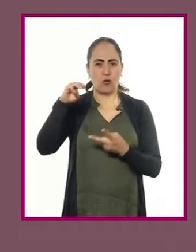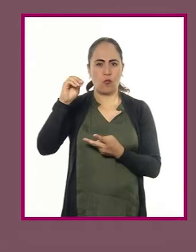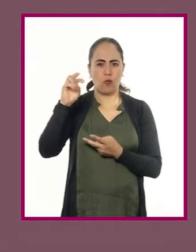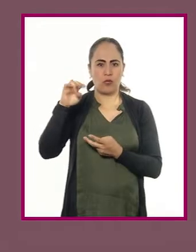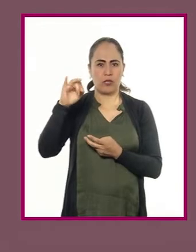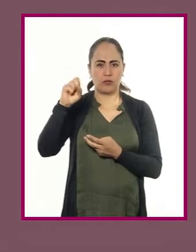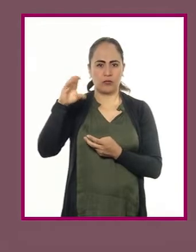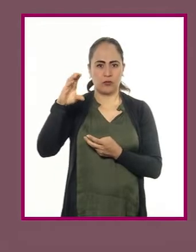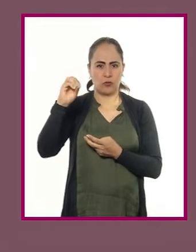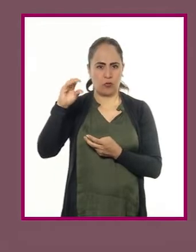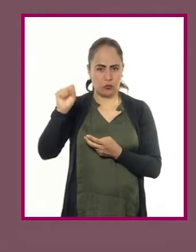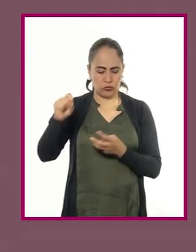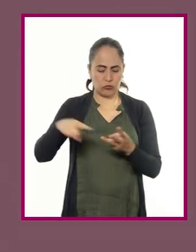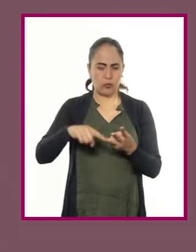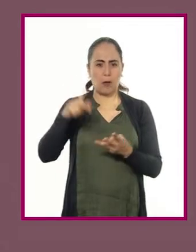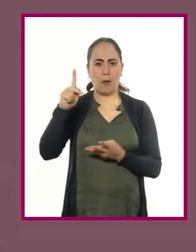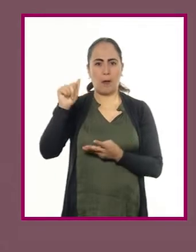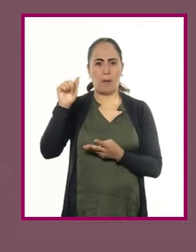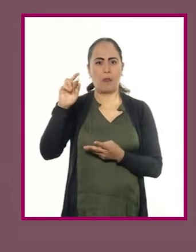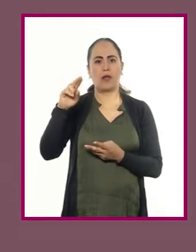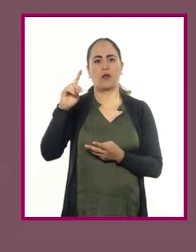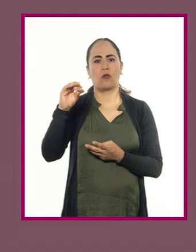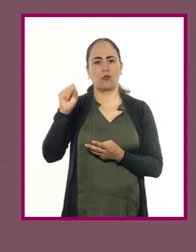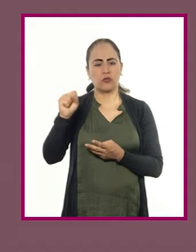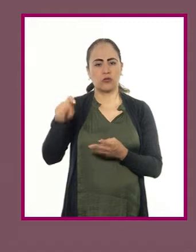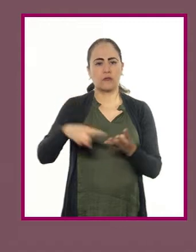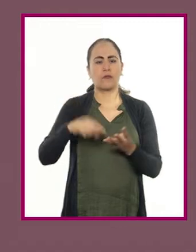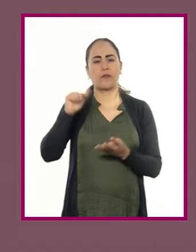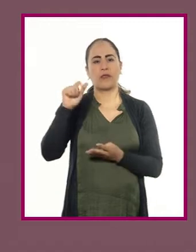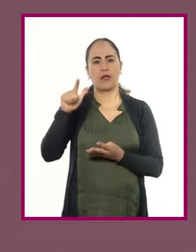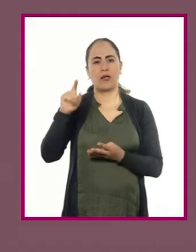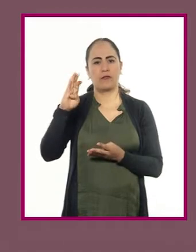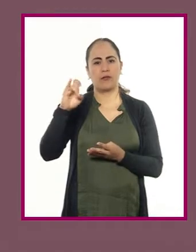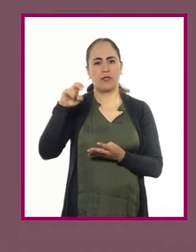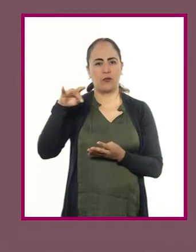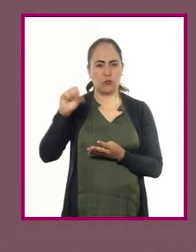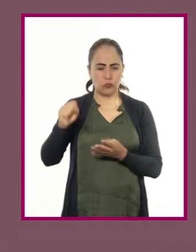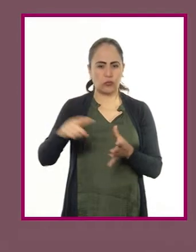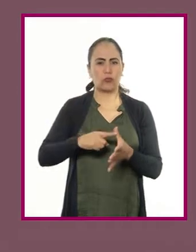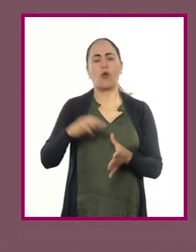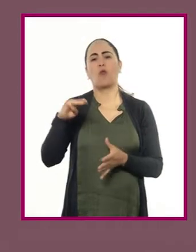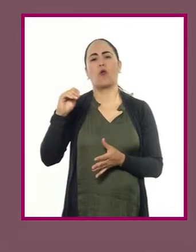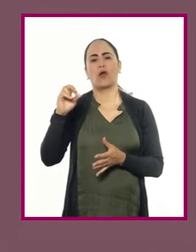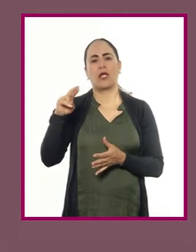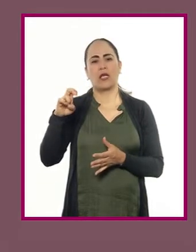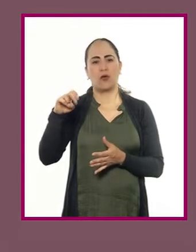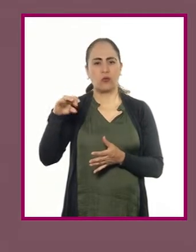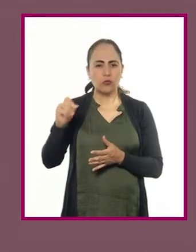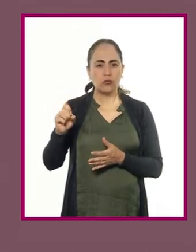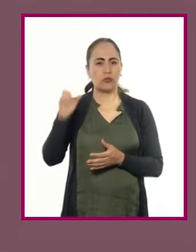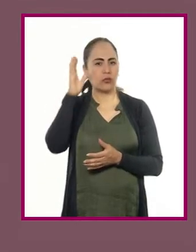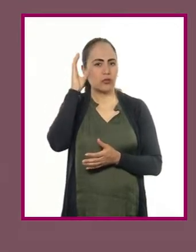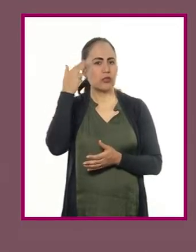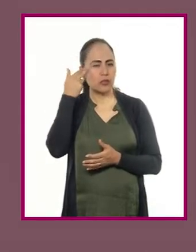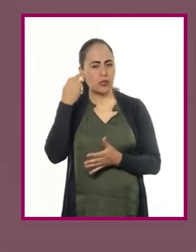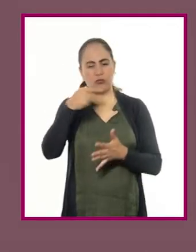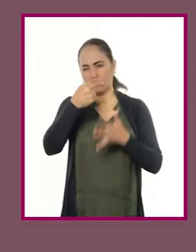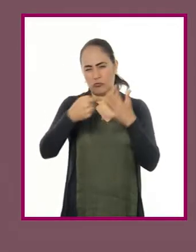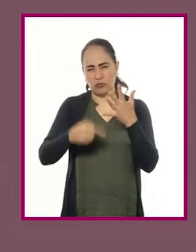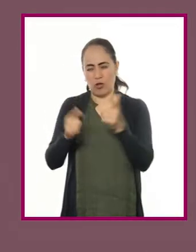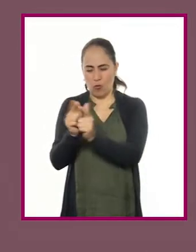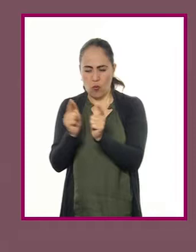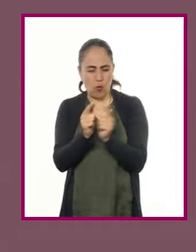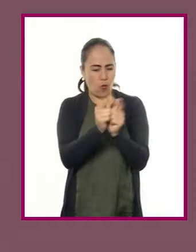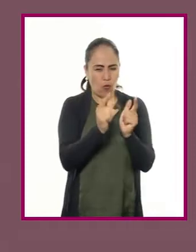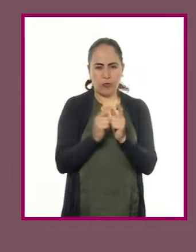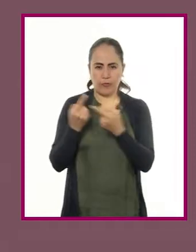castizos, pardos, albinos, morenos y chinos, entre otras. En la Nueva España,